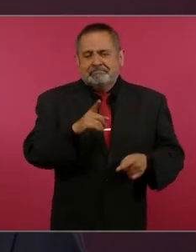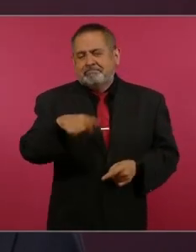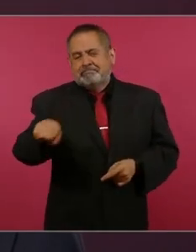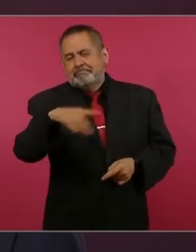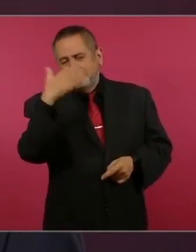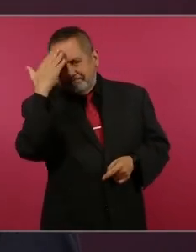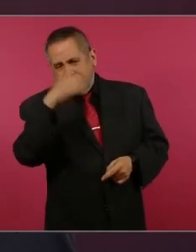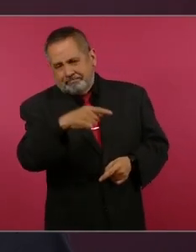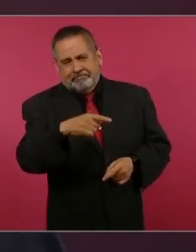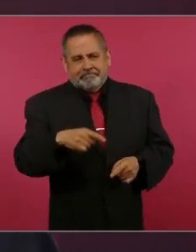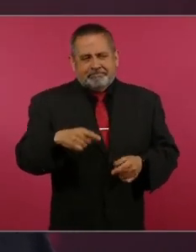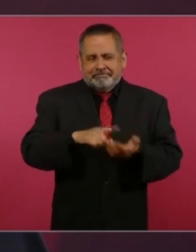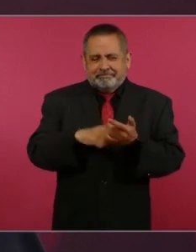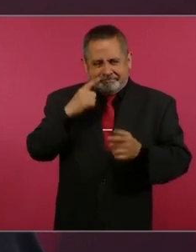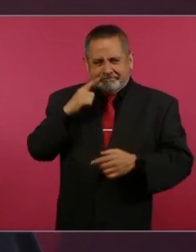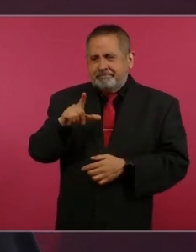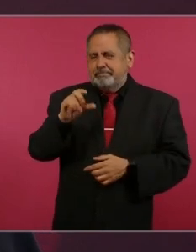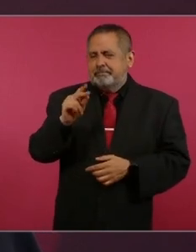de López,